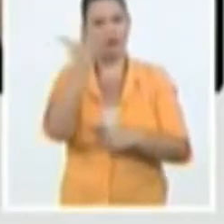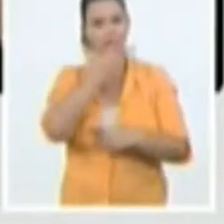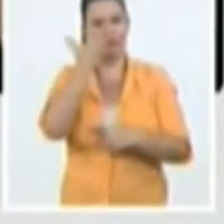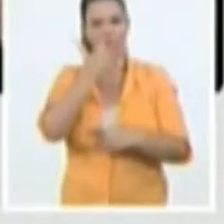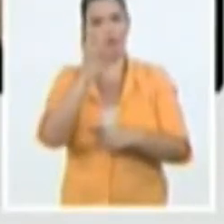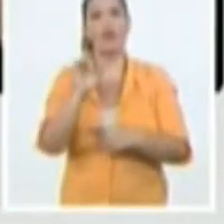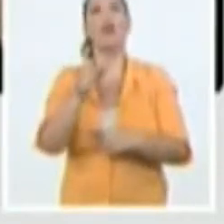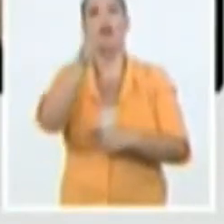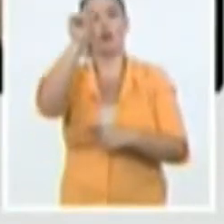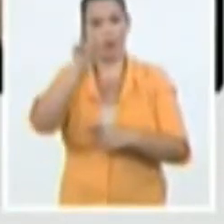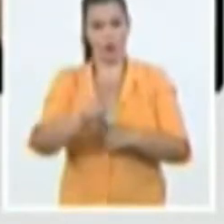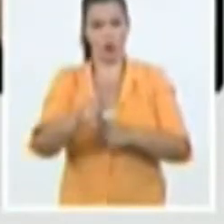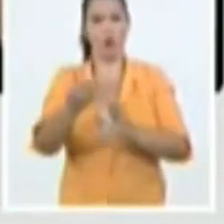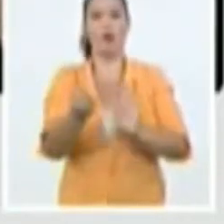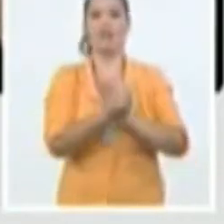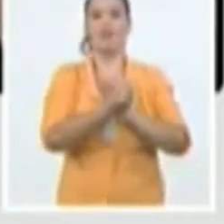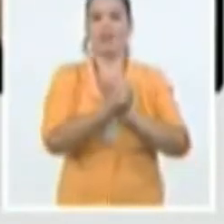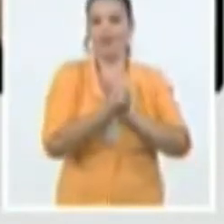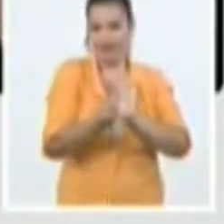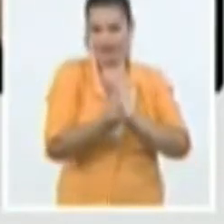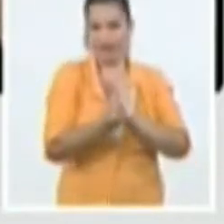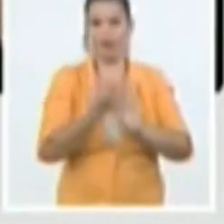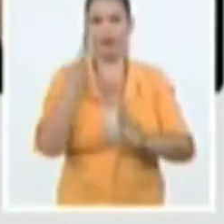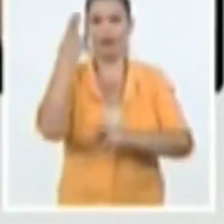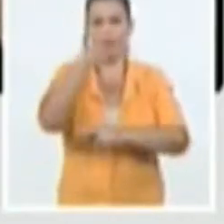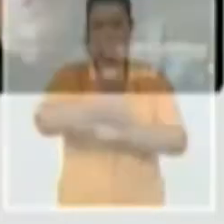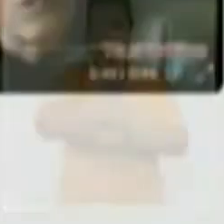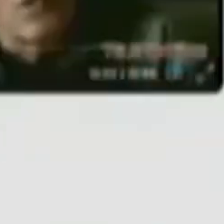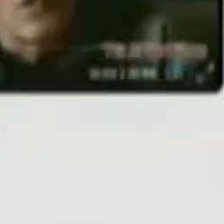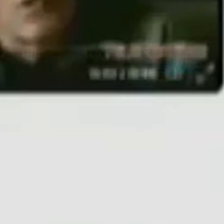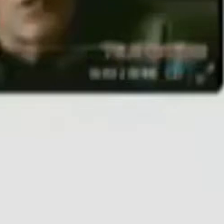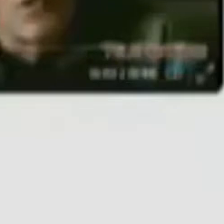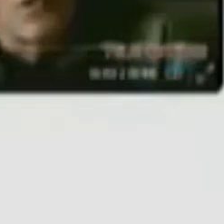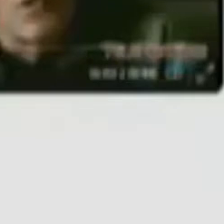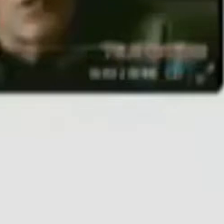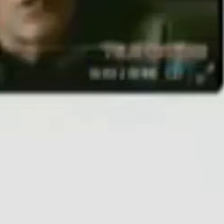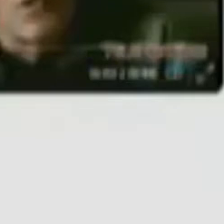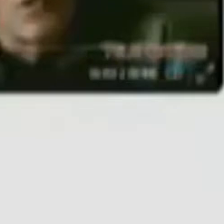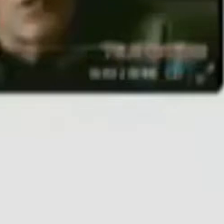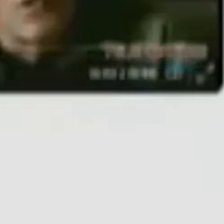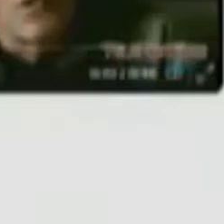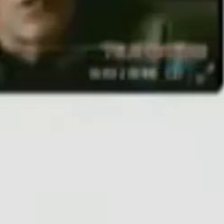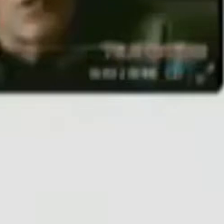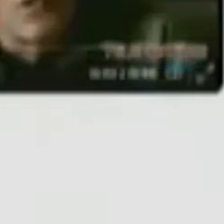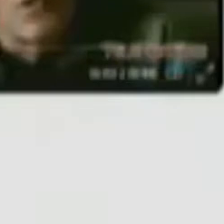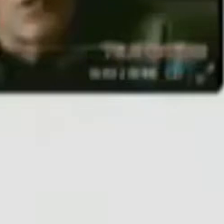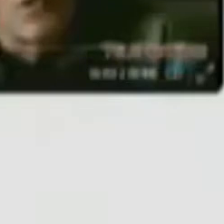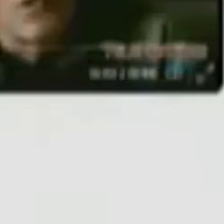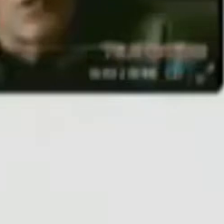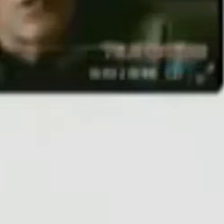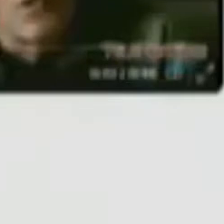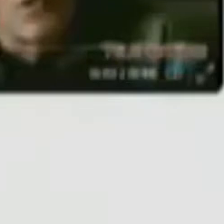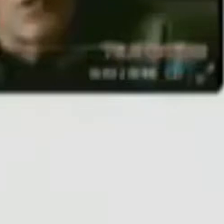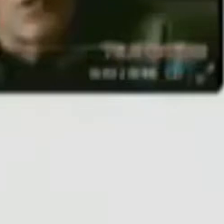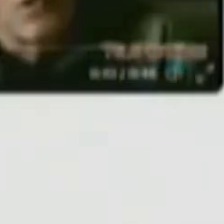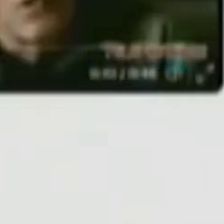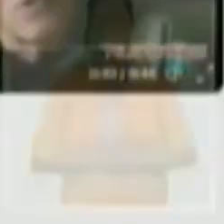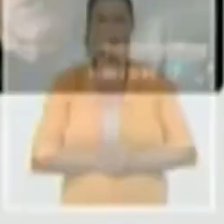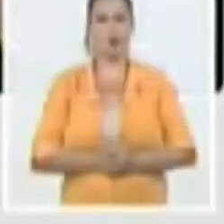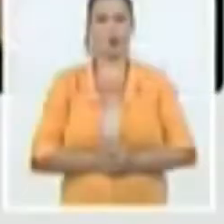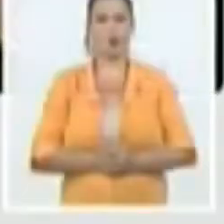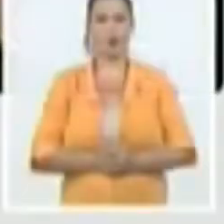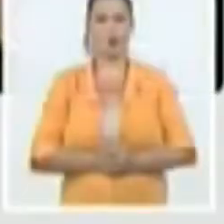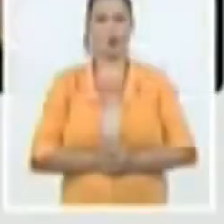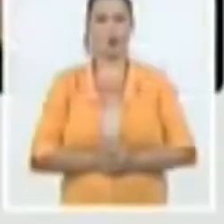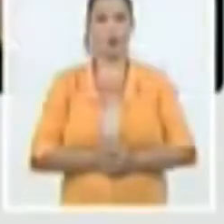de realizar manifestaciones pacíficas, quien acude a los llamados